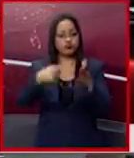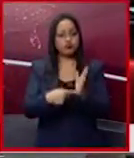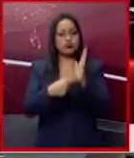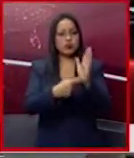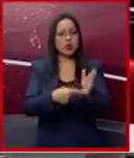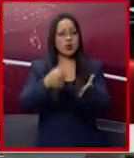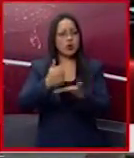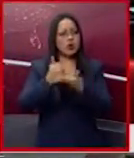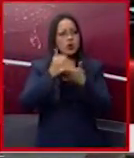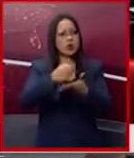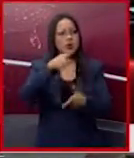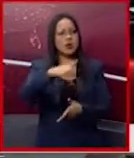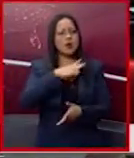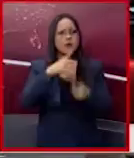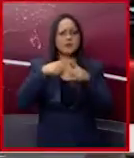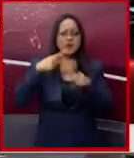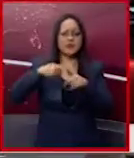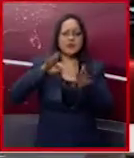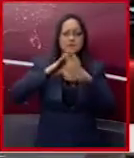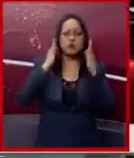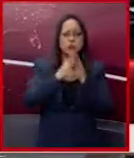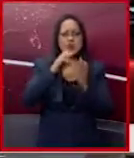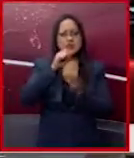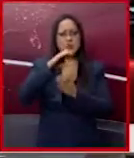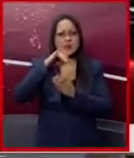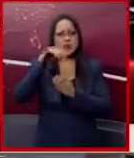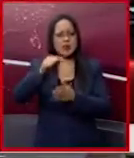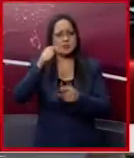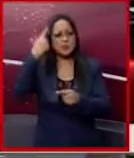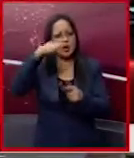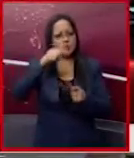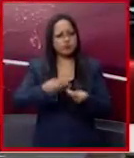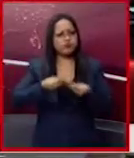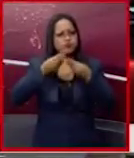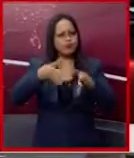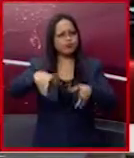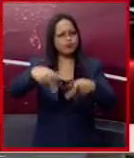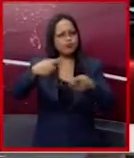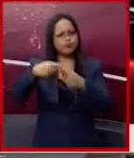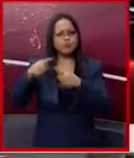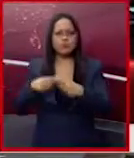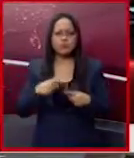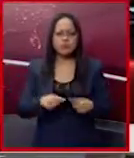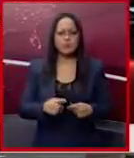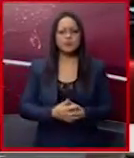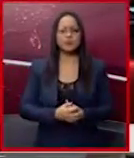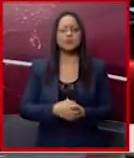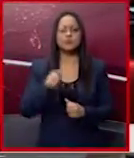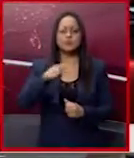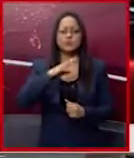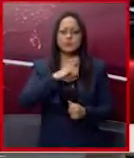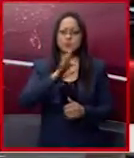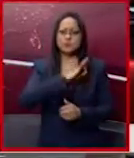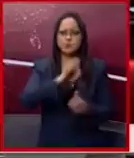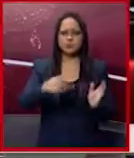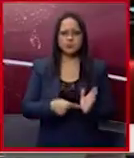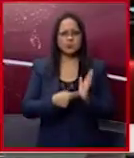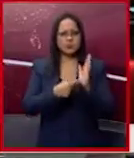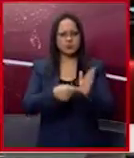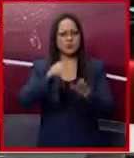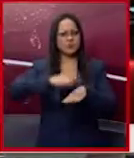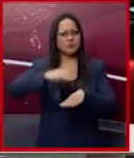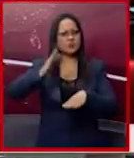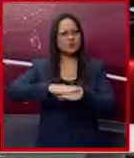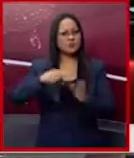mejoramiento de variedades de semilla que contribuyan a dotar al productor del insumo semilla a mejores costos y de